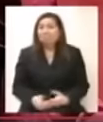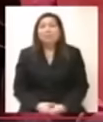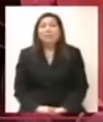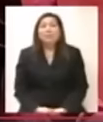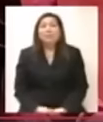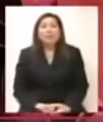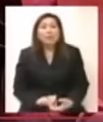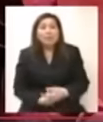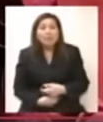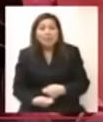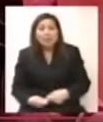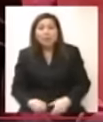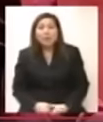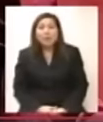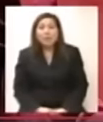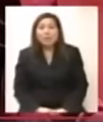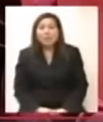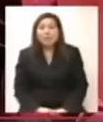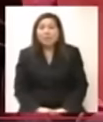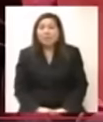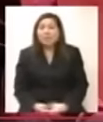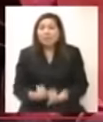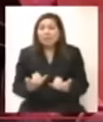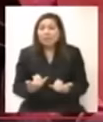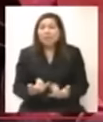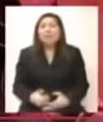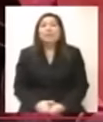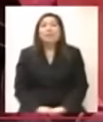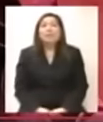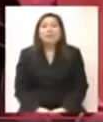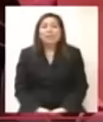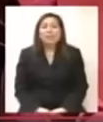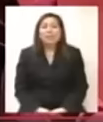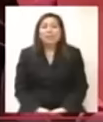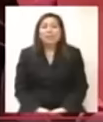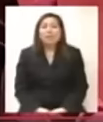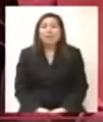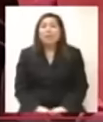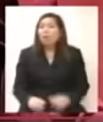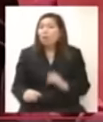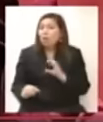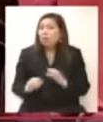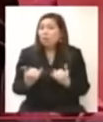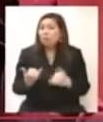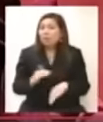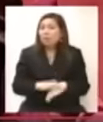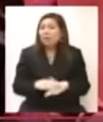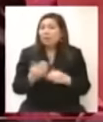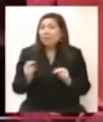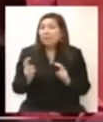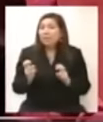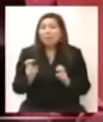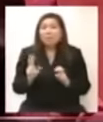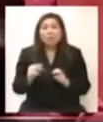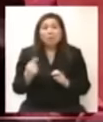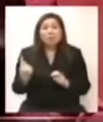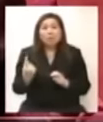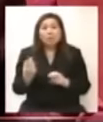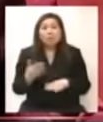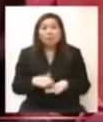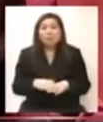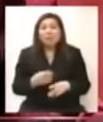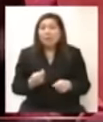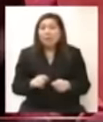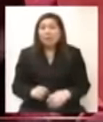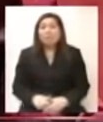las las negociaciones si están llevándose a cabo las conversaciones sobre estos puntos y no solamente sobre